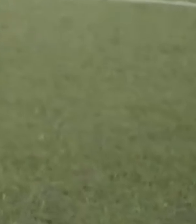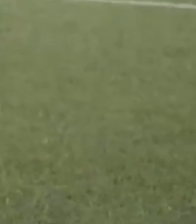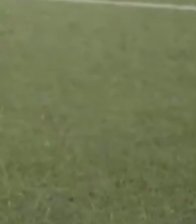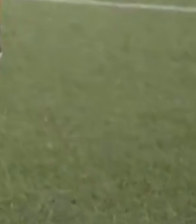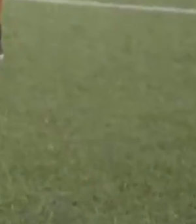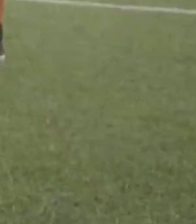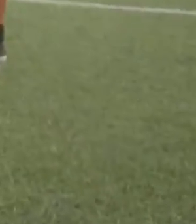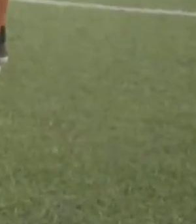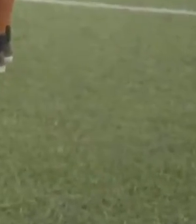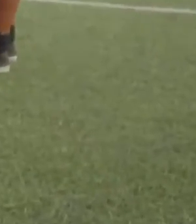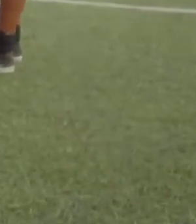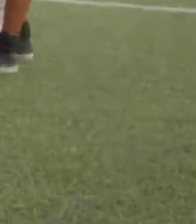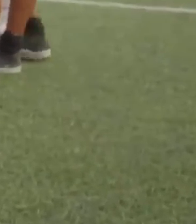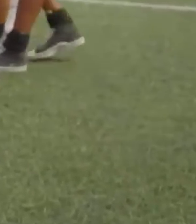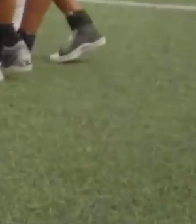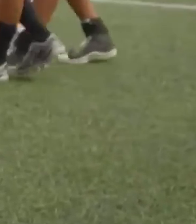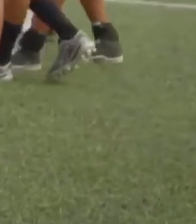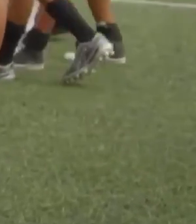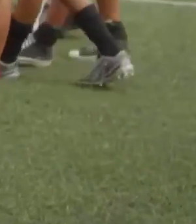joven.